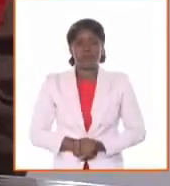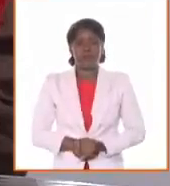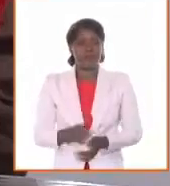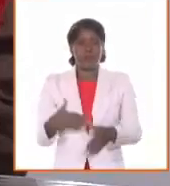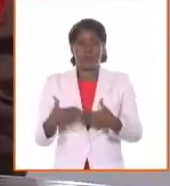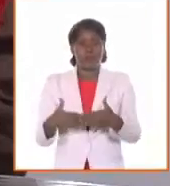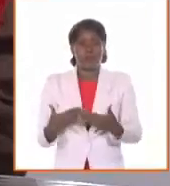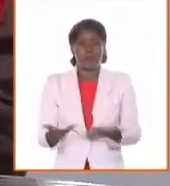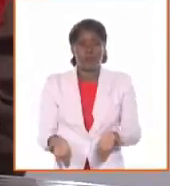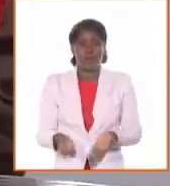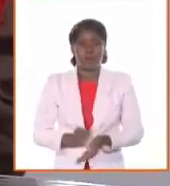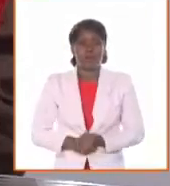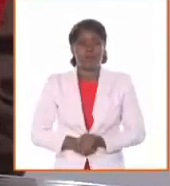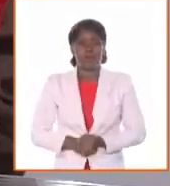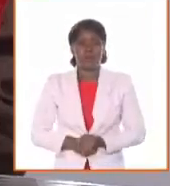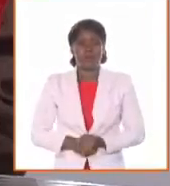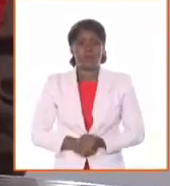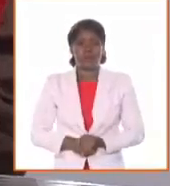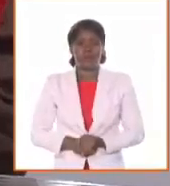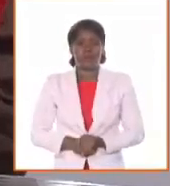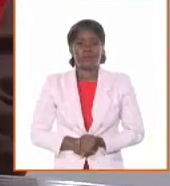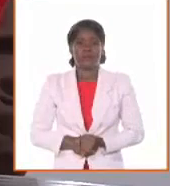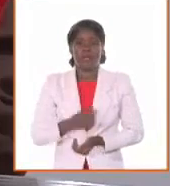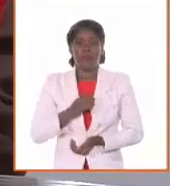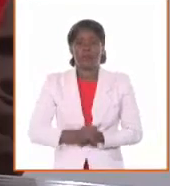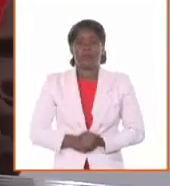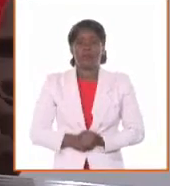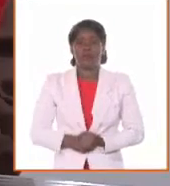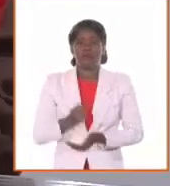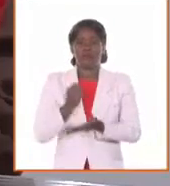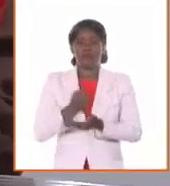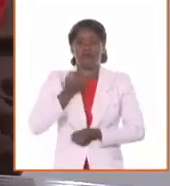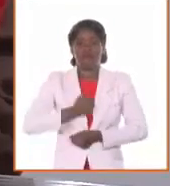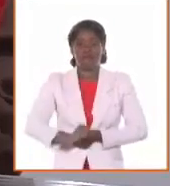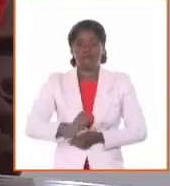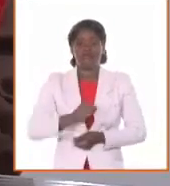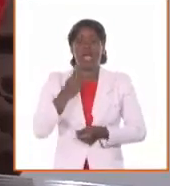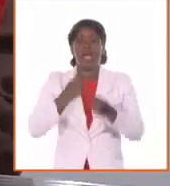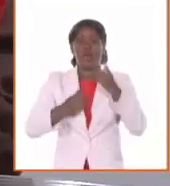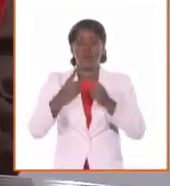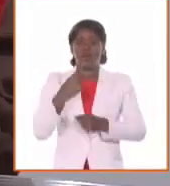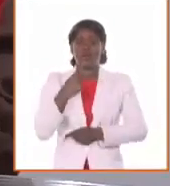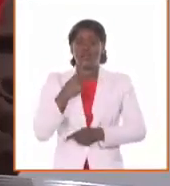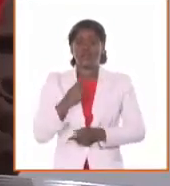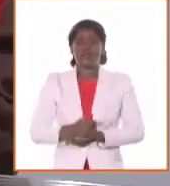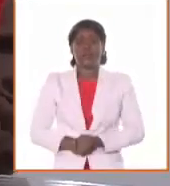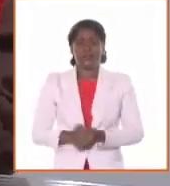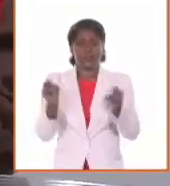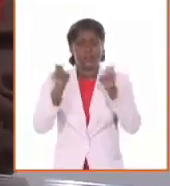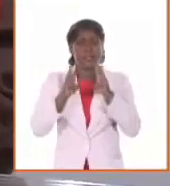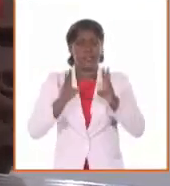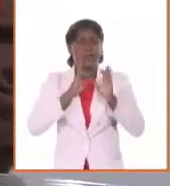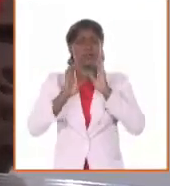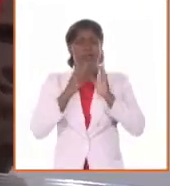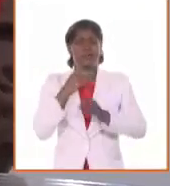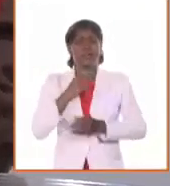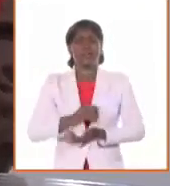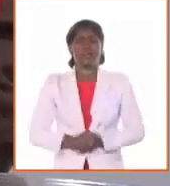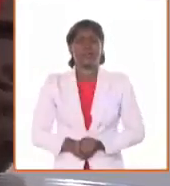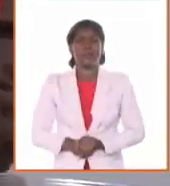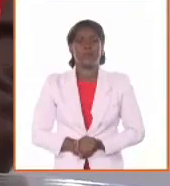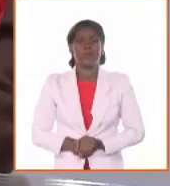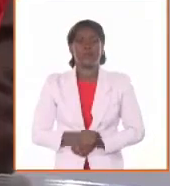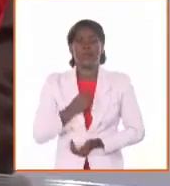de la certificaciones que ha habido también en la red los comentarios de que no se piden certificaciones